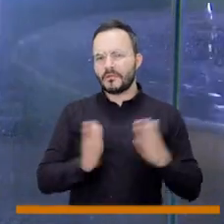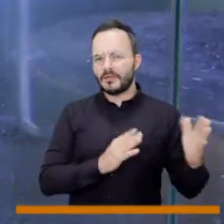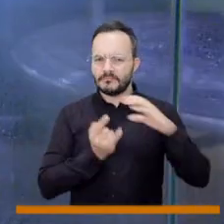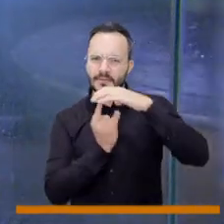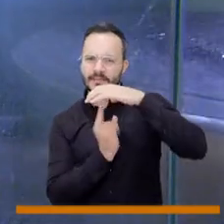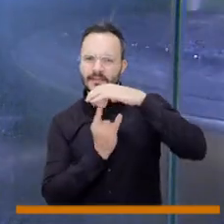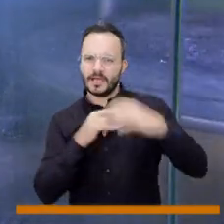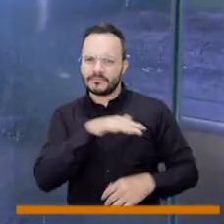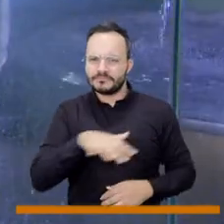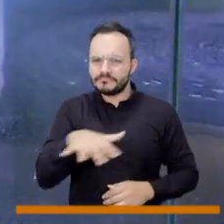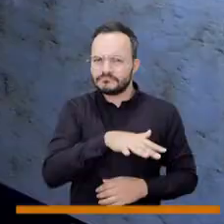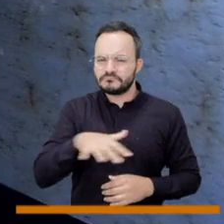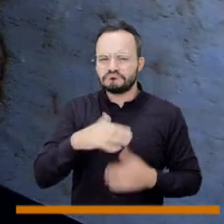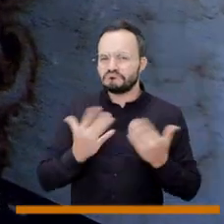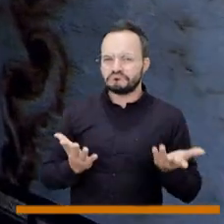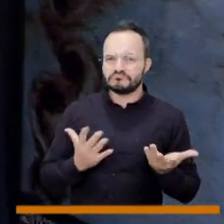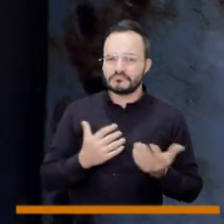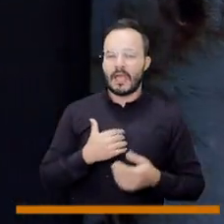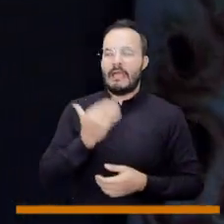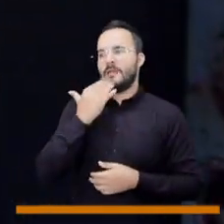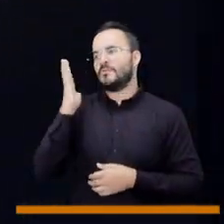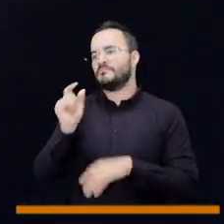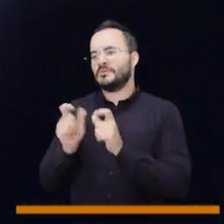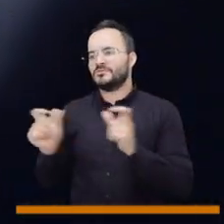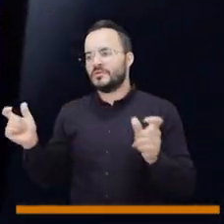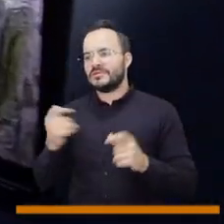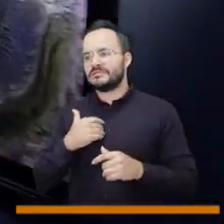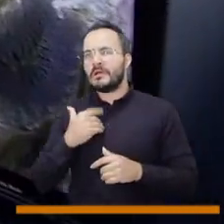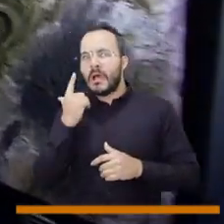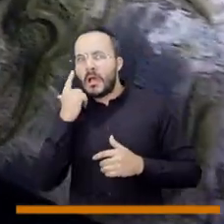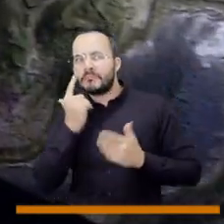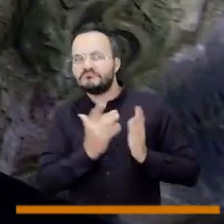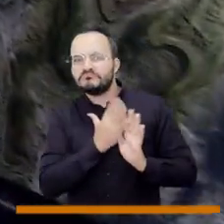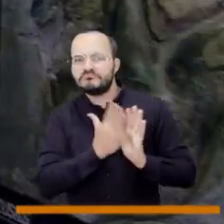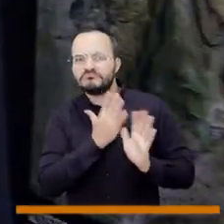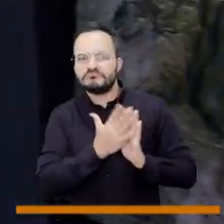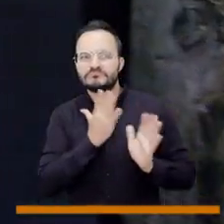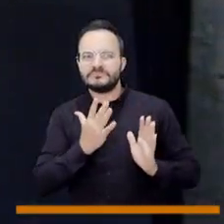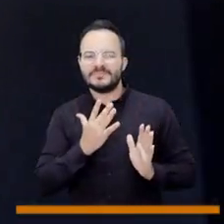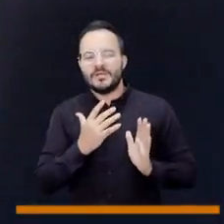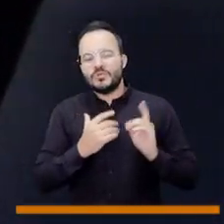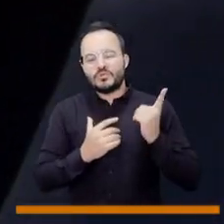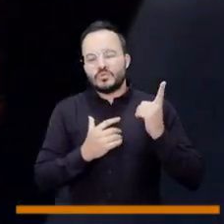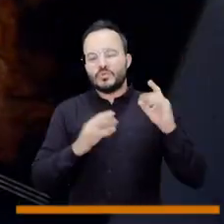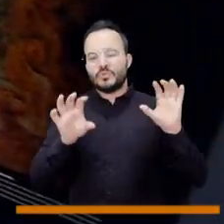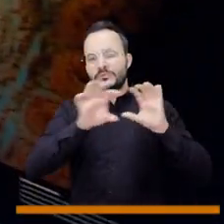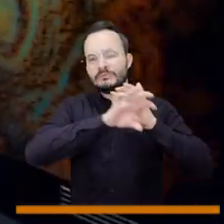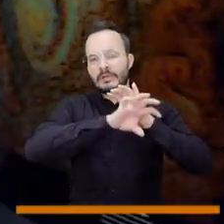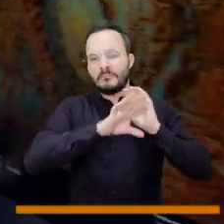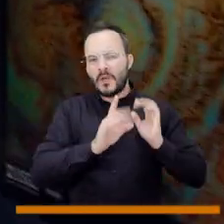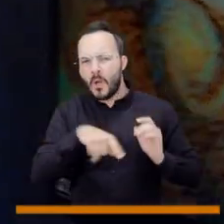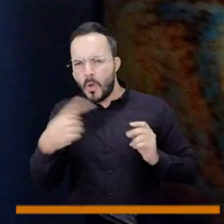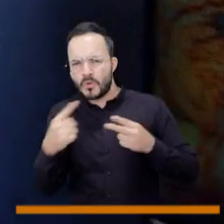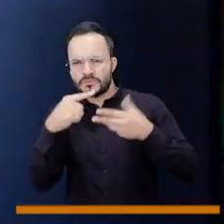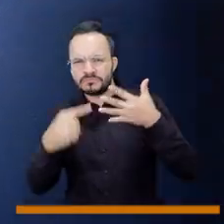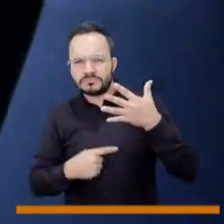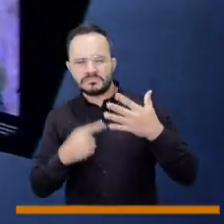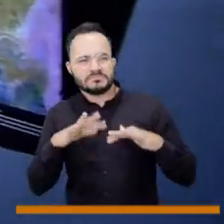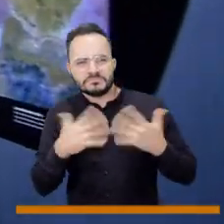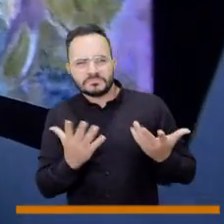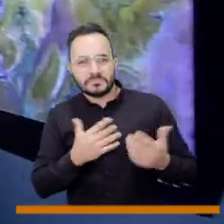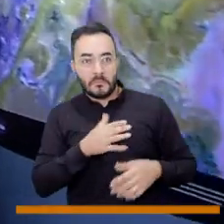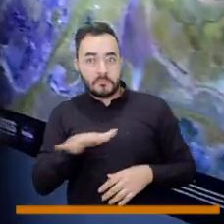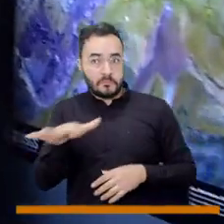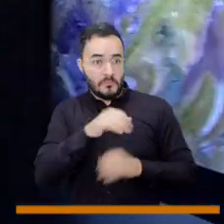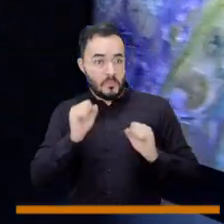más acerca del planetario. Las personas que no solamente quieren conocer y hablar de eclipses, sino también de todo el universo,